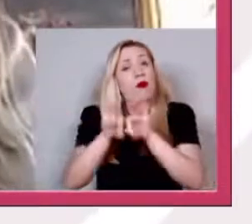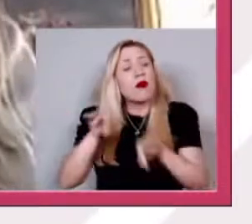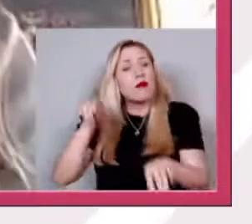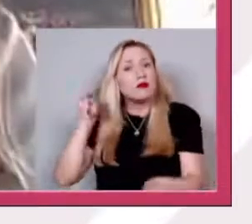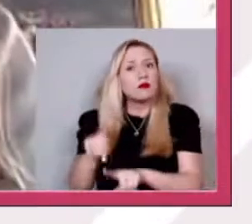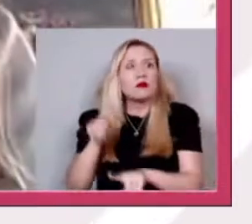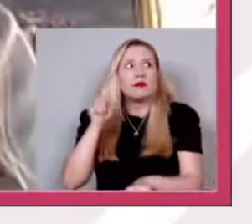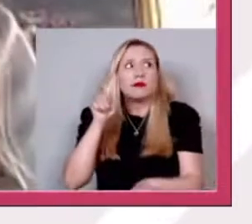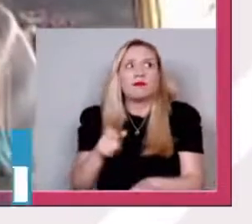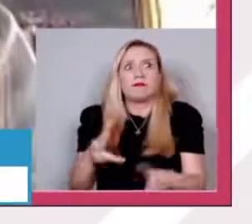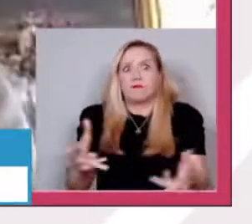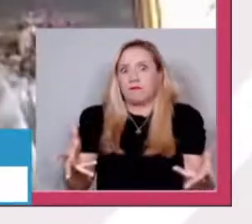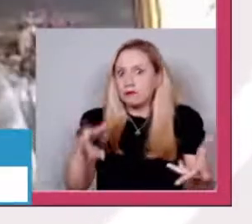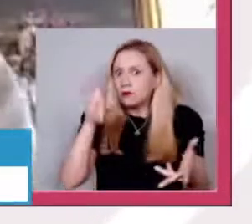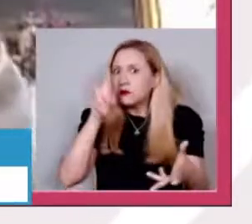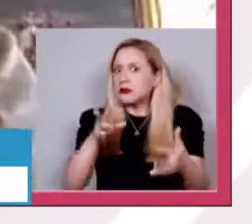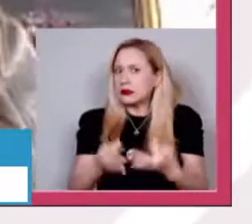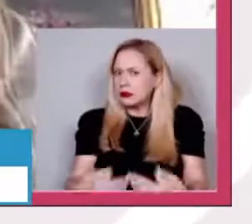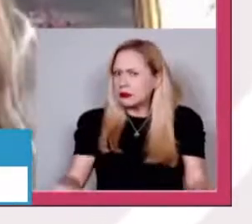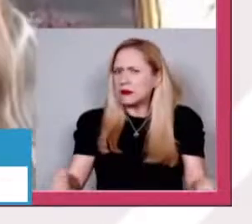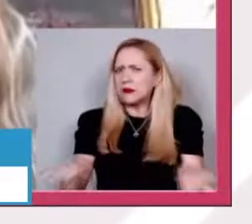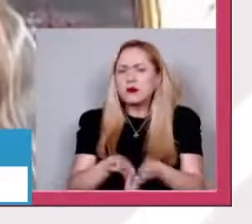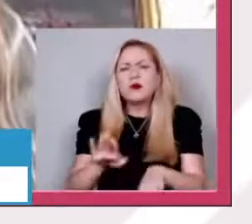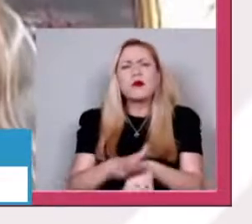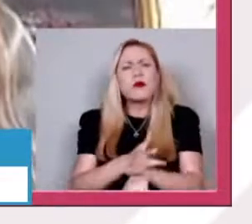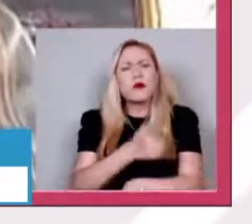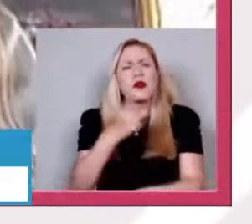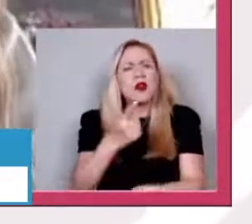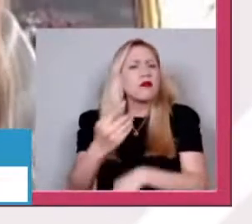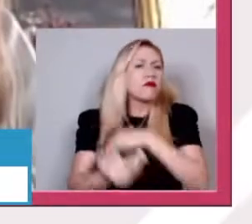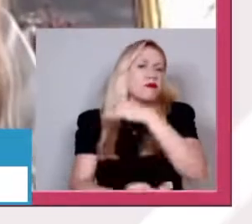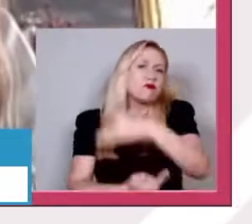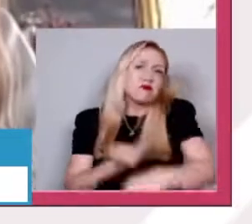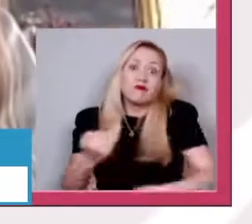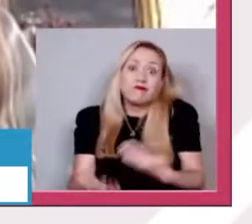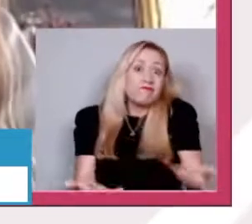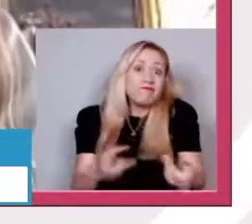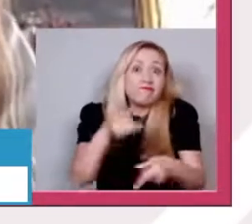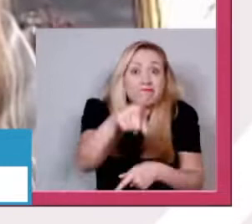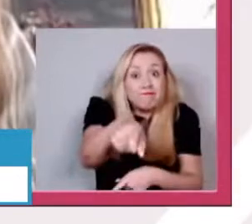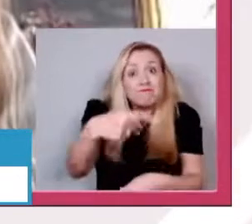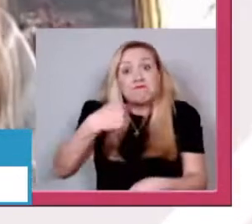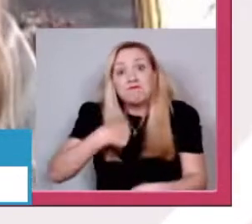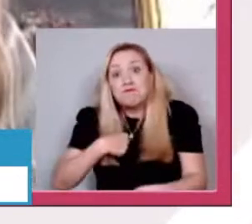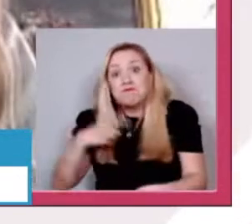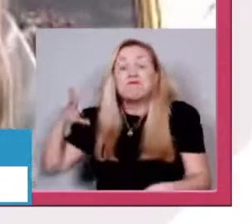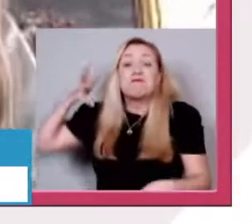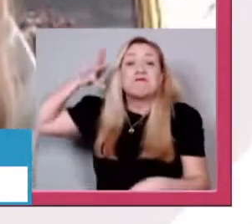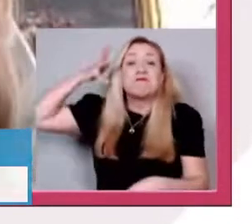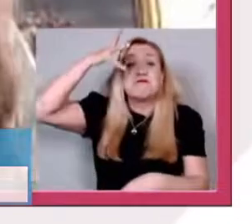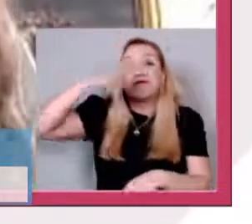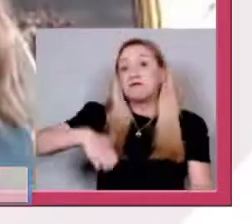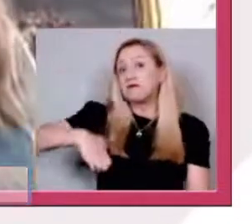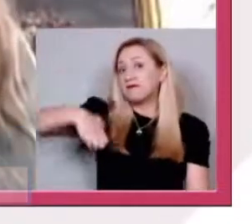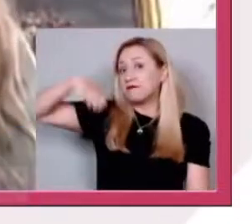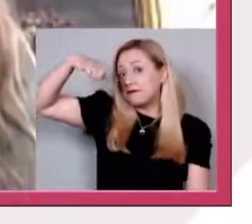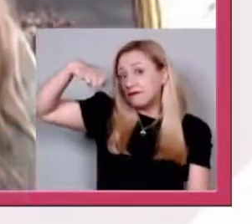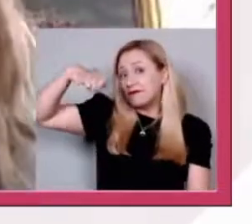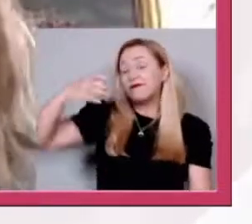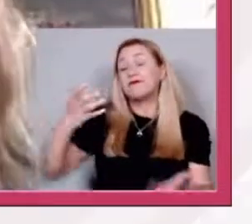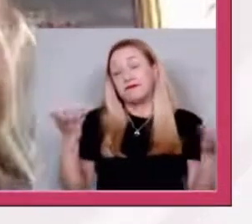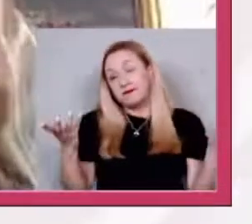una importancia mayor, porque pues todos y todas en algún momento de nuestras vidas nos convertiremos en personas